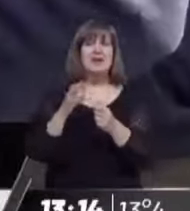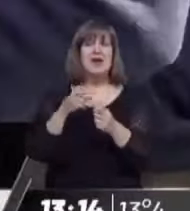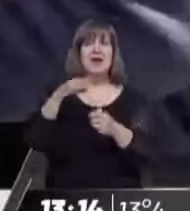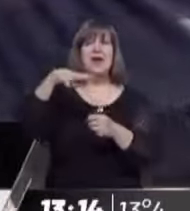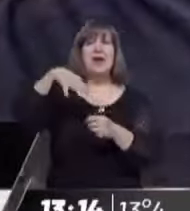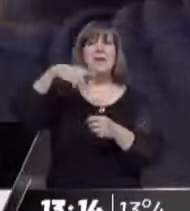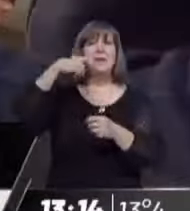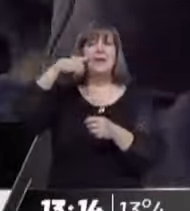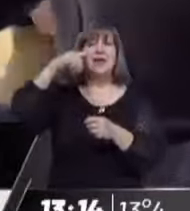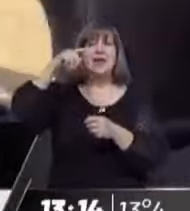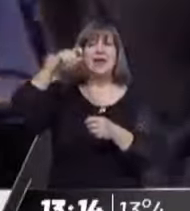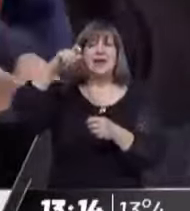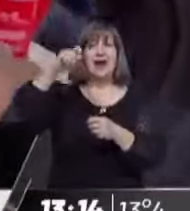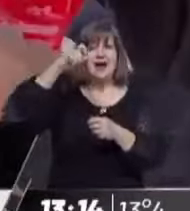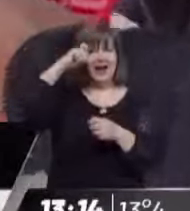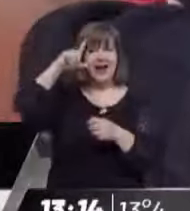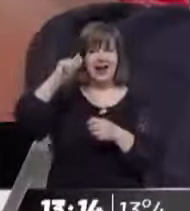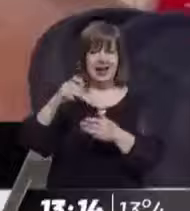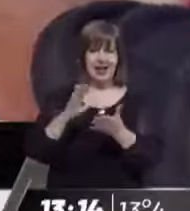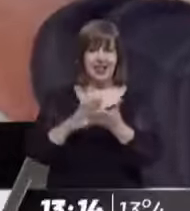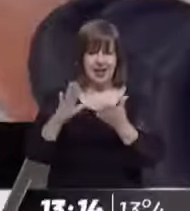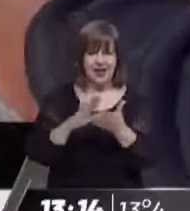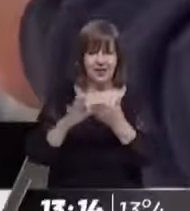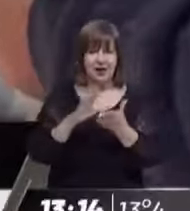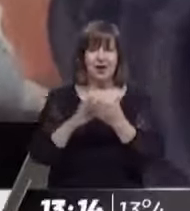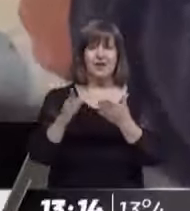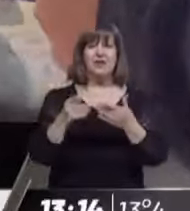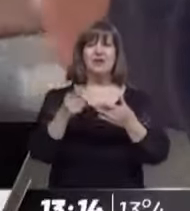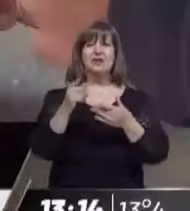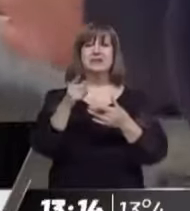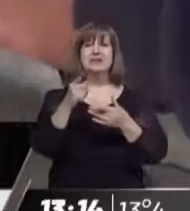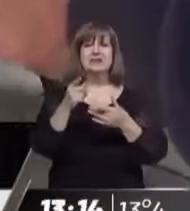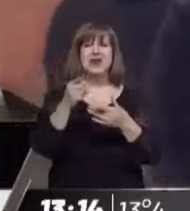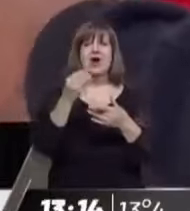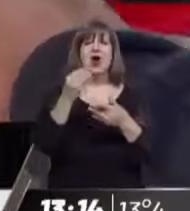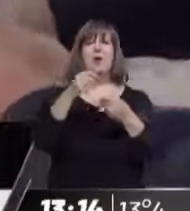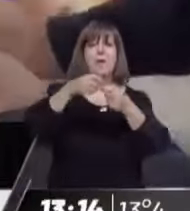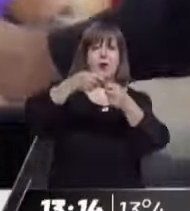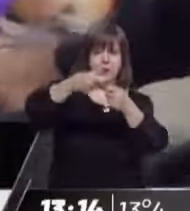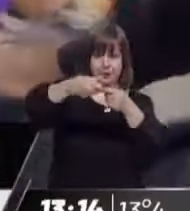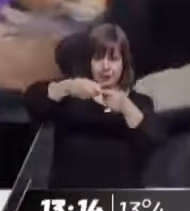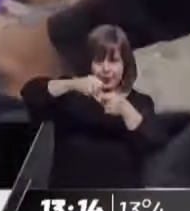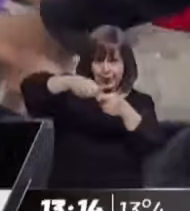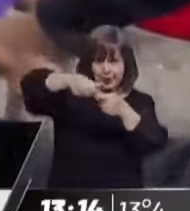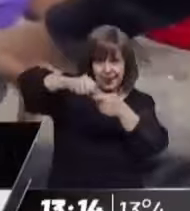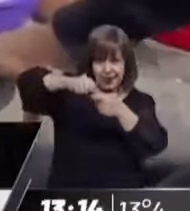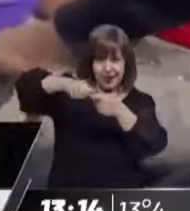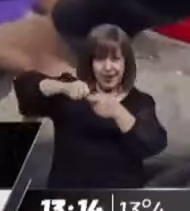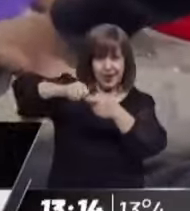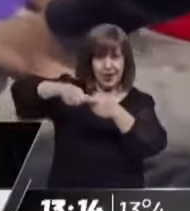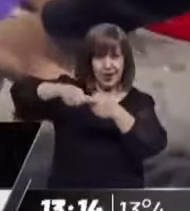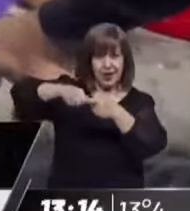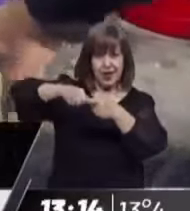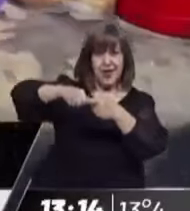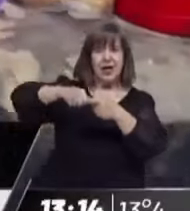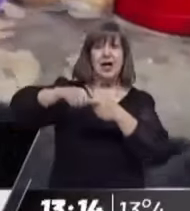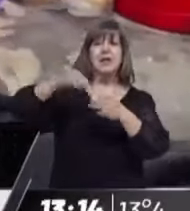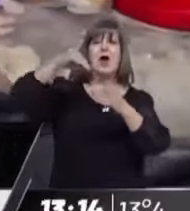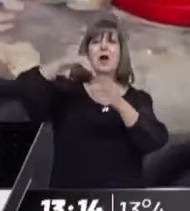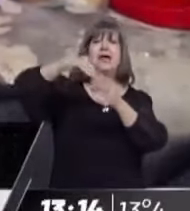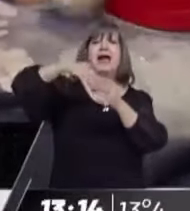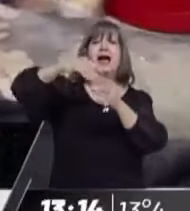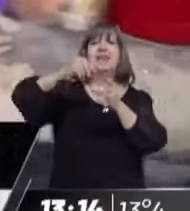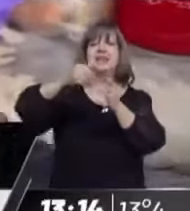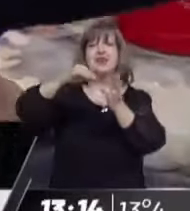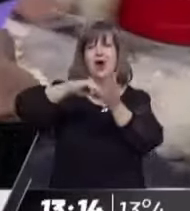Micaela. Micaela, mostrámelo de nuevo. Mar Platense. ¿Cómo lo haces? ¿Con el de...? No lo hice, el picadillo lo hizo ella. No,